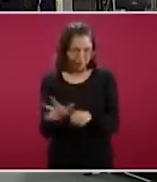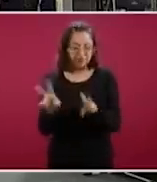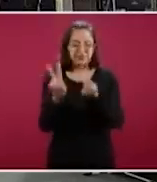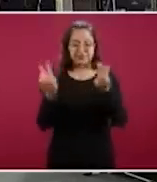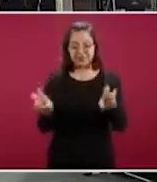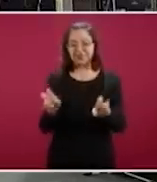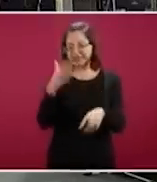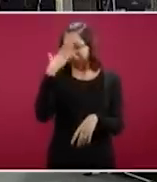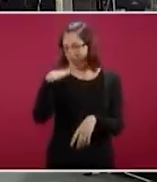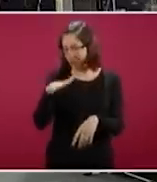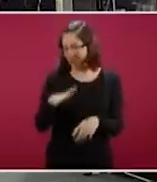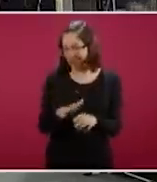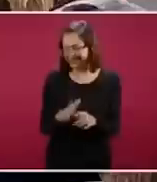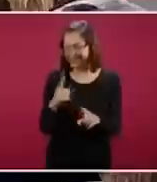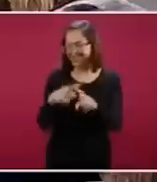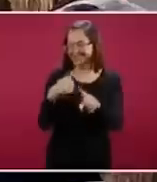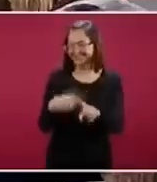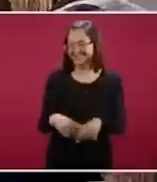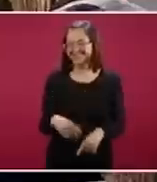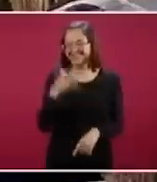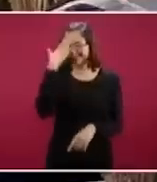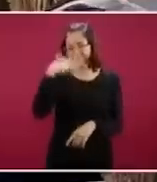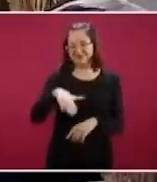ya saben quién,